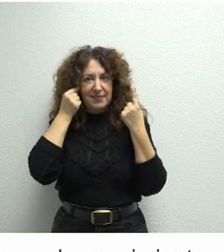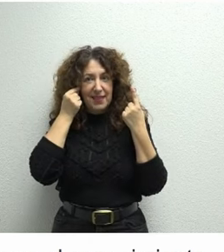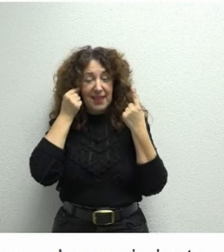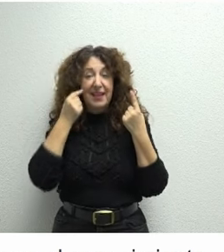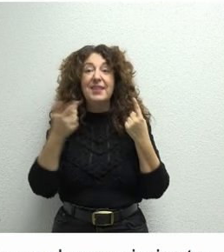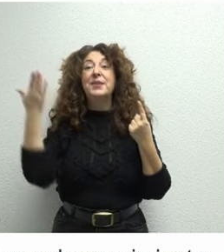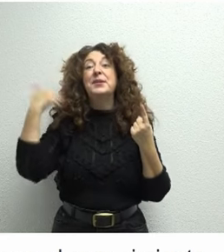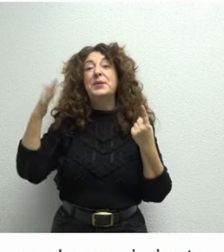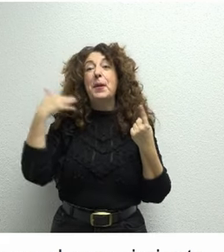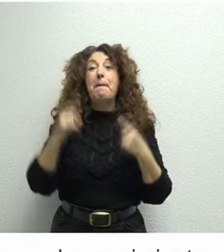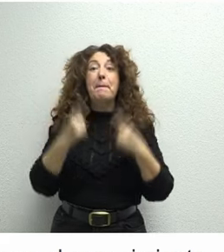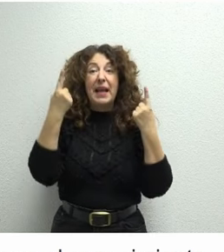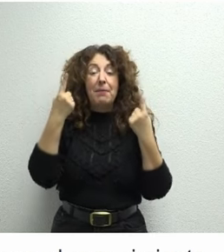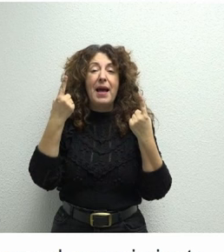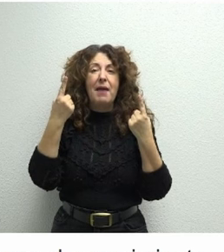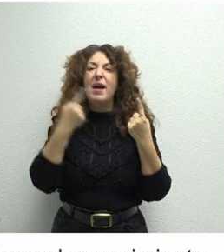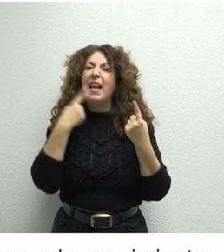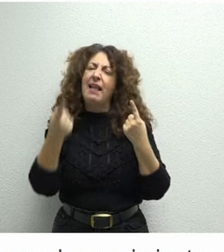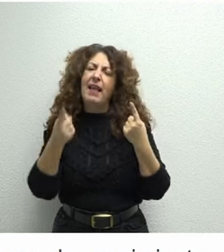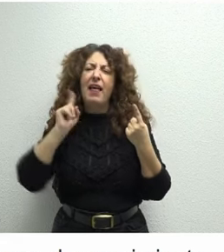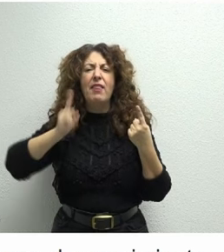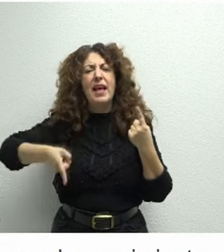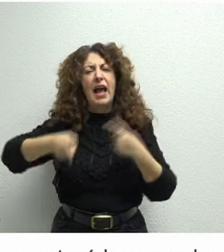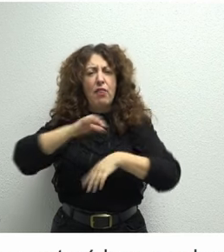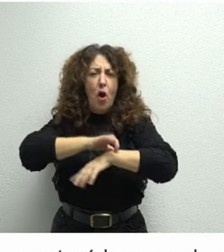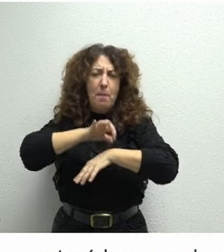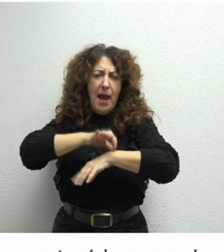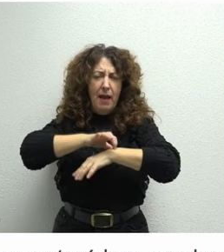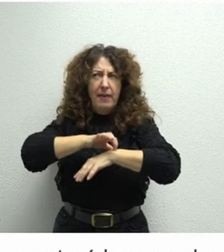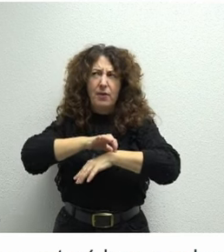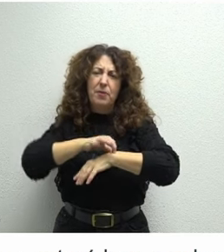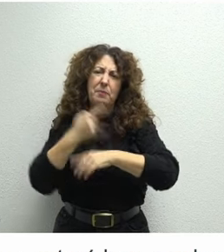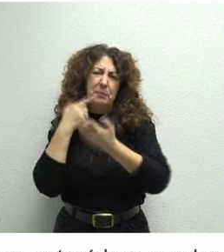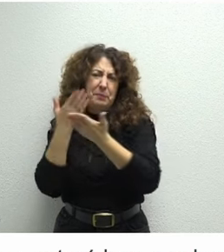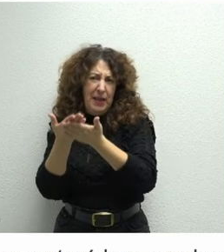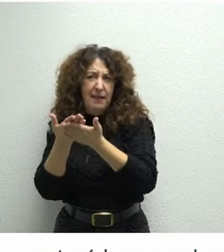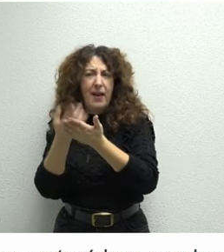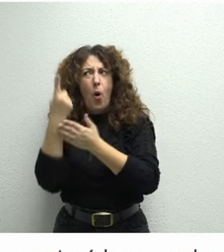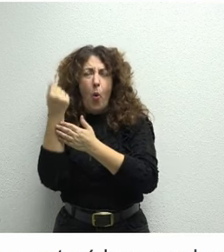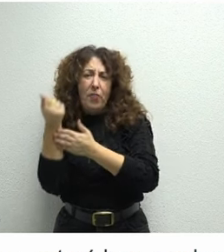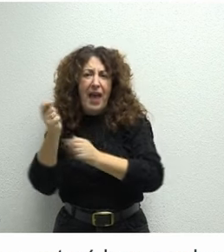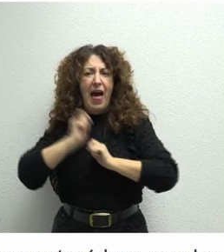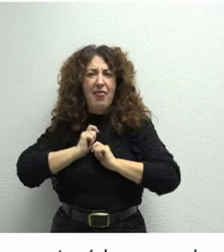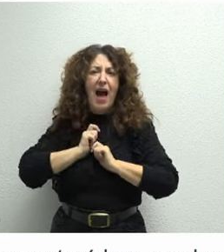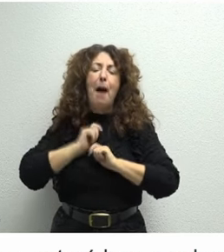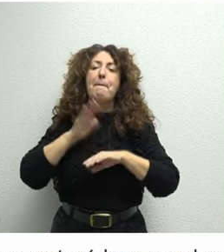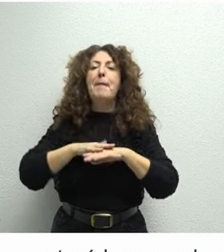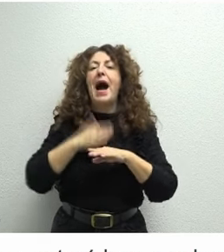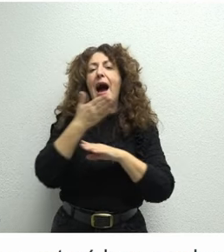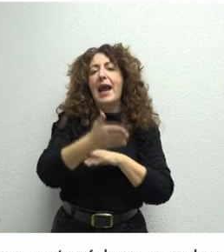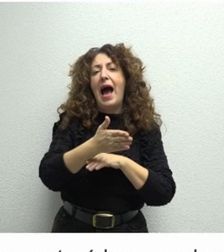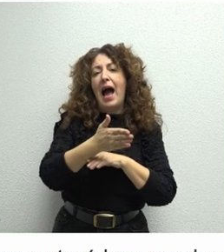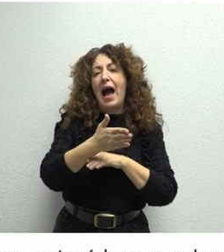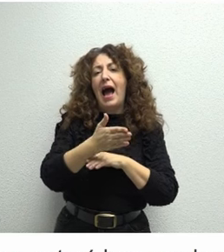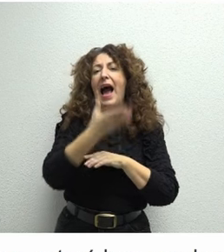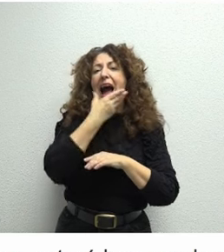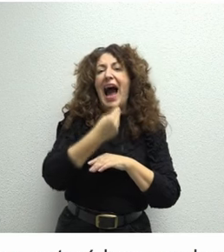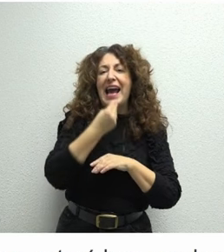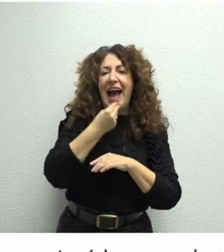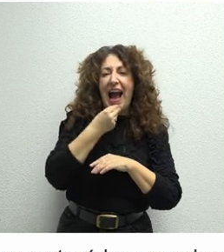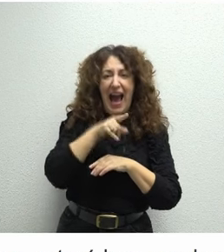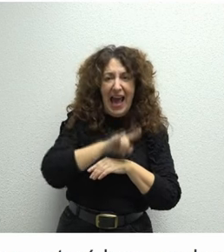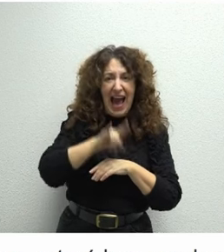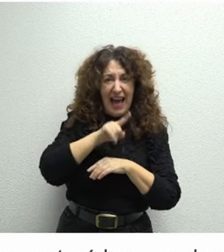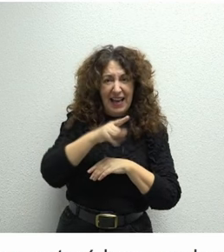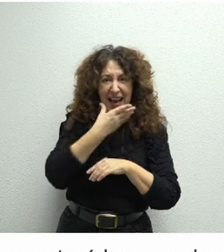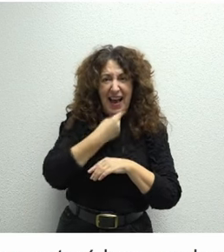la primera vez que Erik lo comentaba dirección médica que me permitiera ese día para ir a gran canaria que es una isla que está bueno